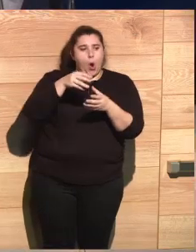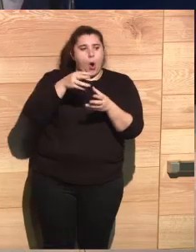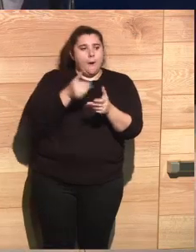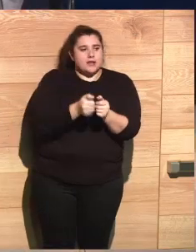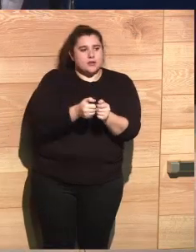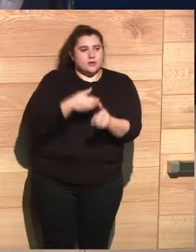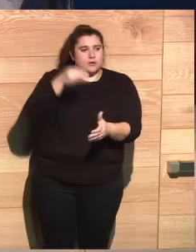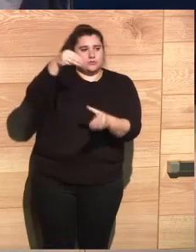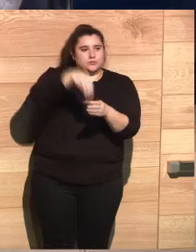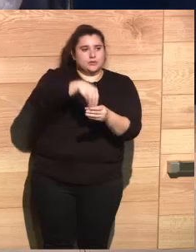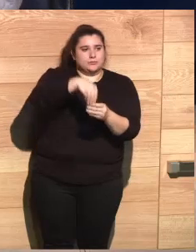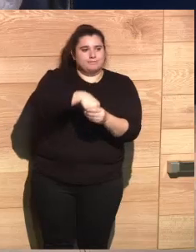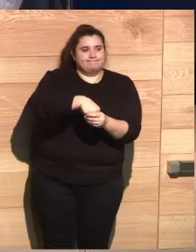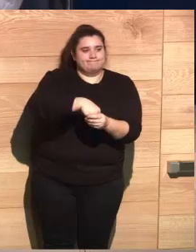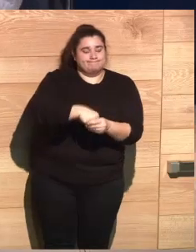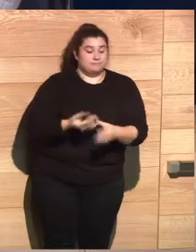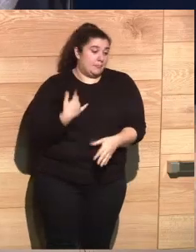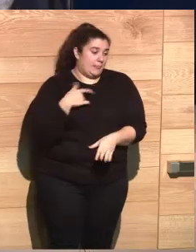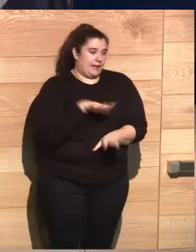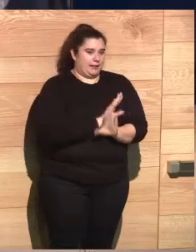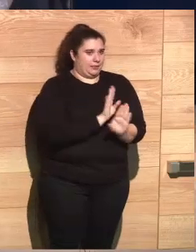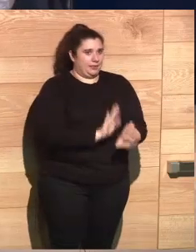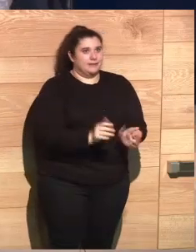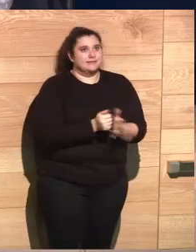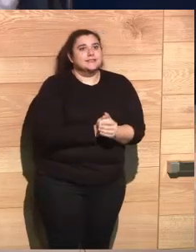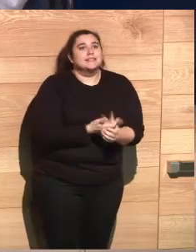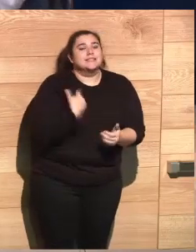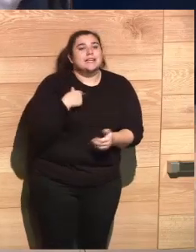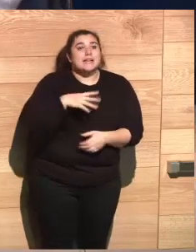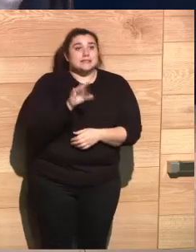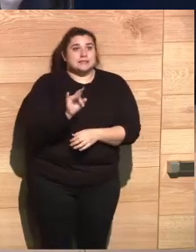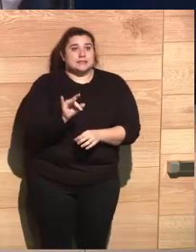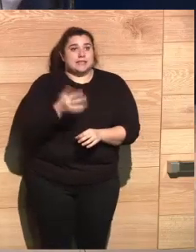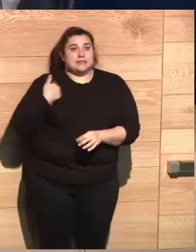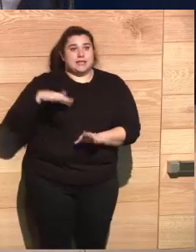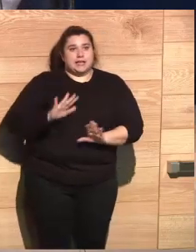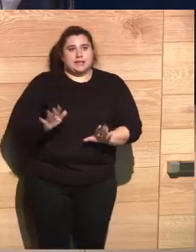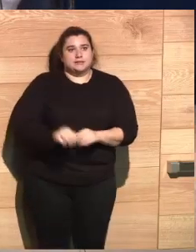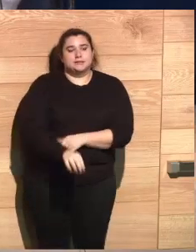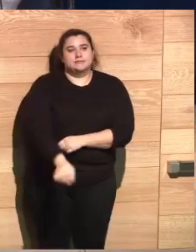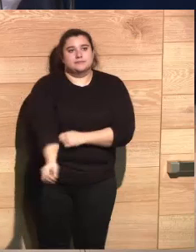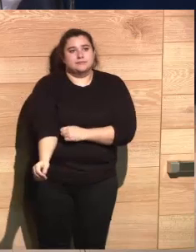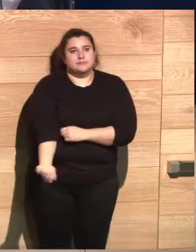Hala, para cerrar, venga. Ay, me muero, sí, ya lo son. Sí. Claro.